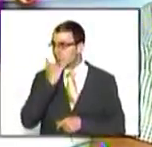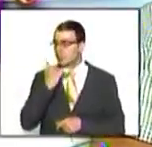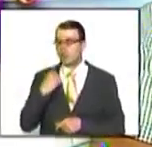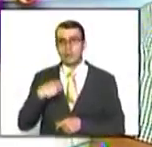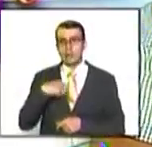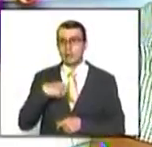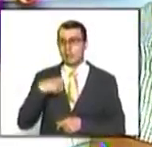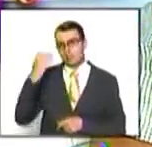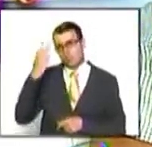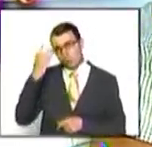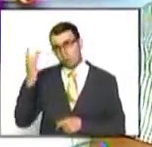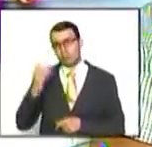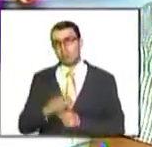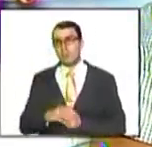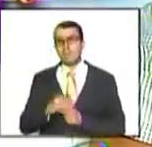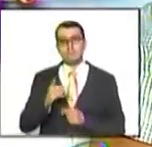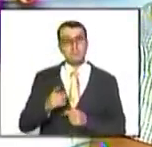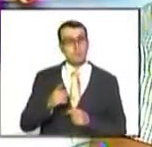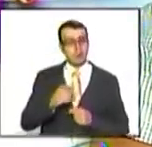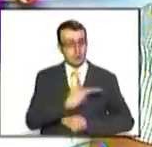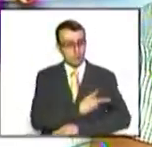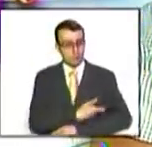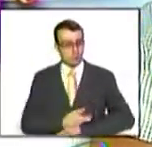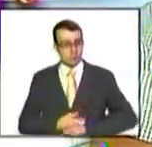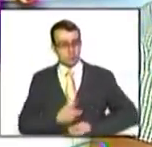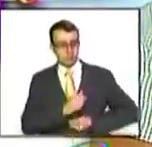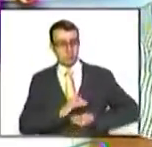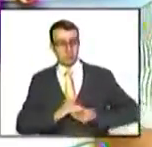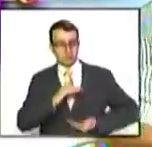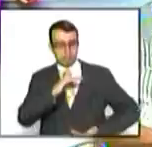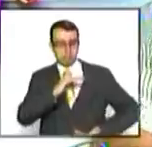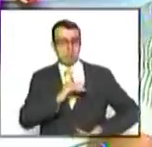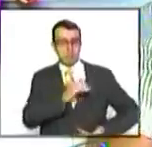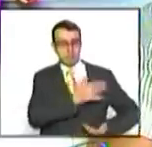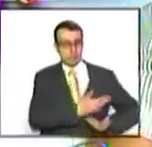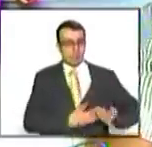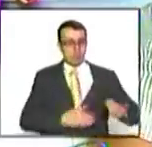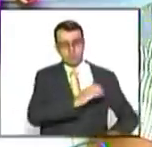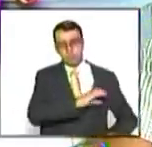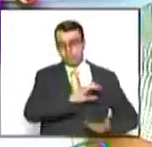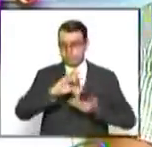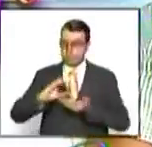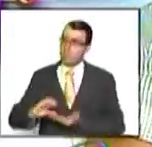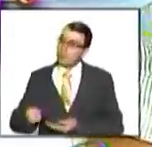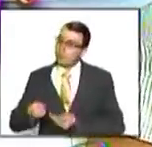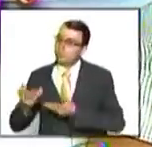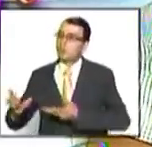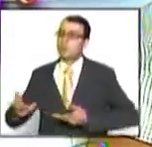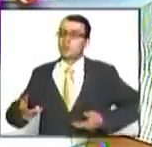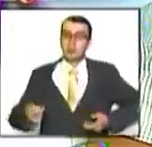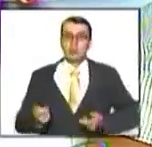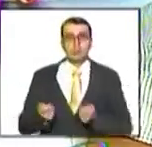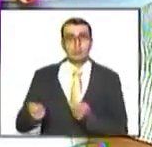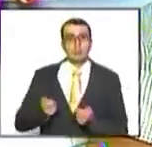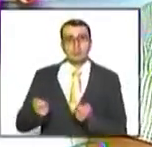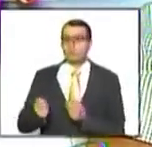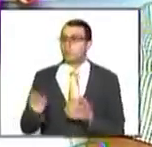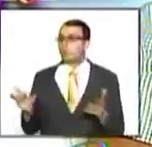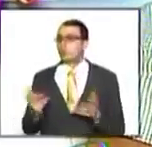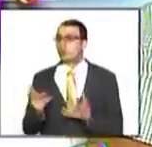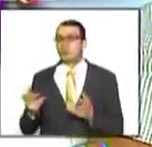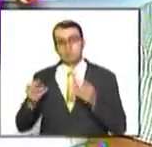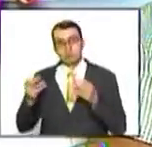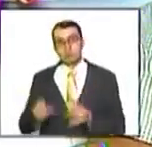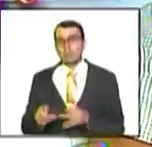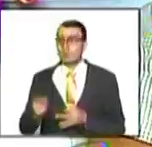requiere, dónde la mandamos a centrifugar, mandamos una prescripción con muy detallada dónde lo debe hacer, no